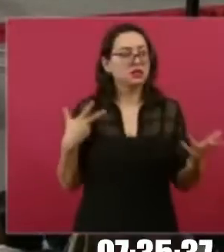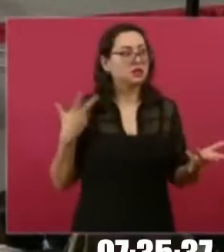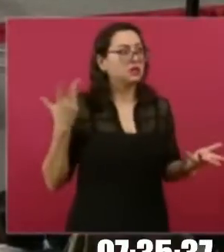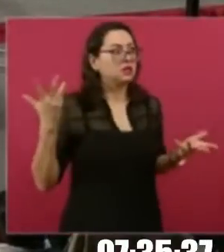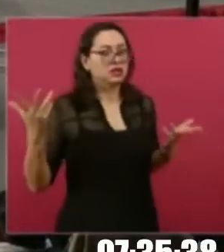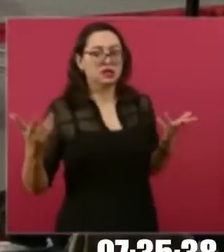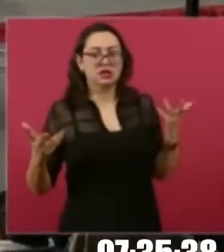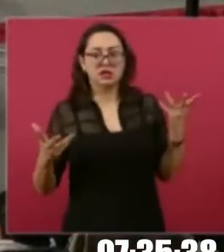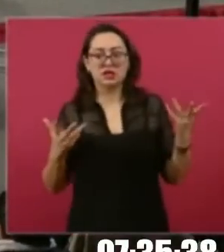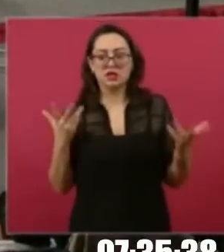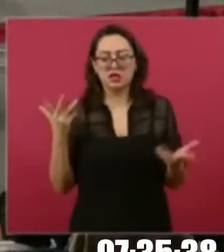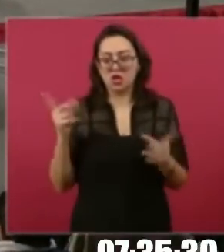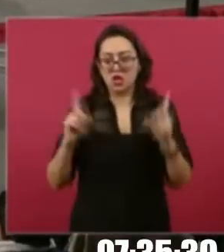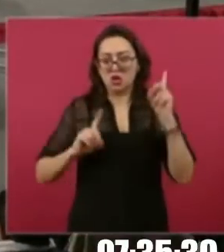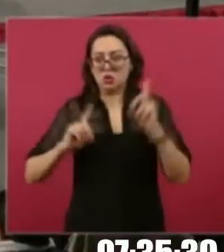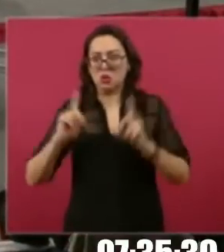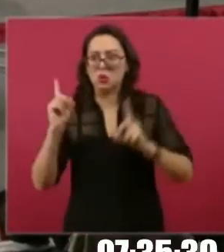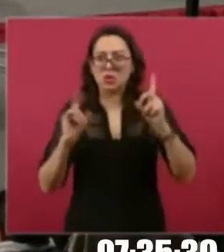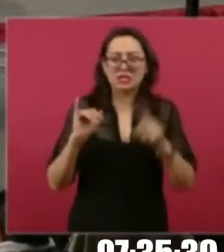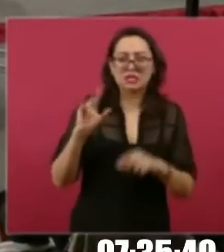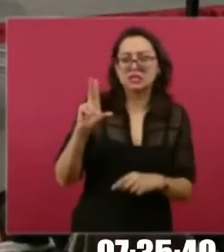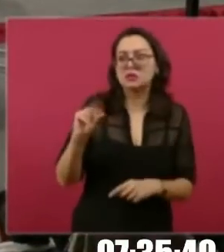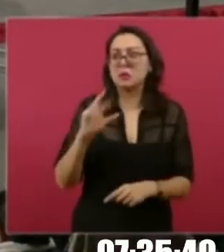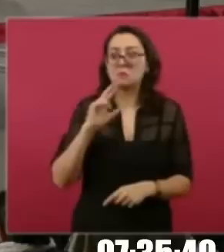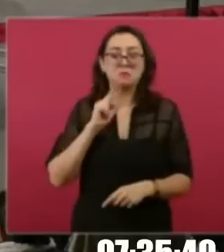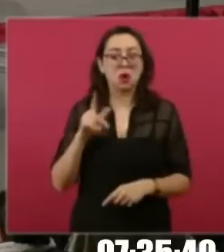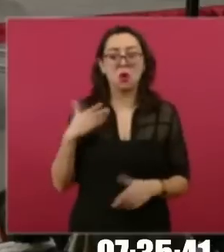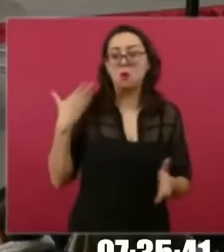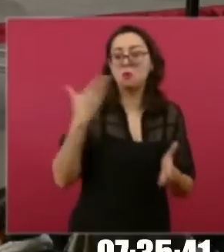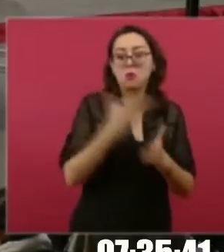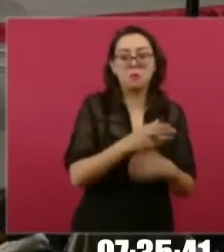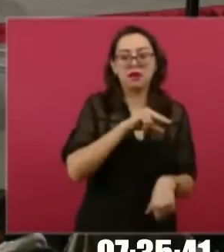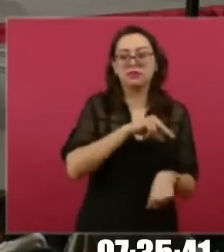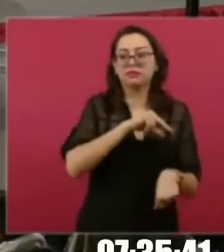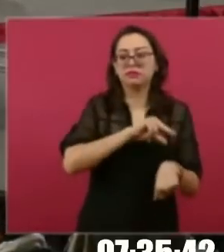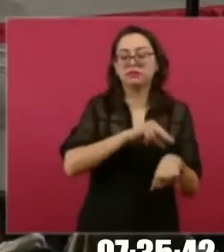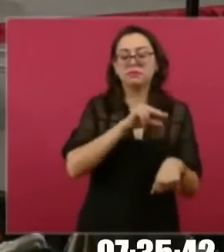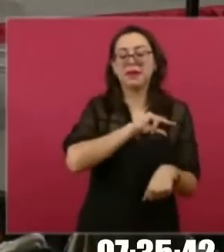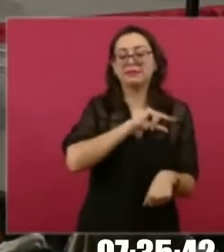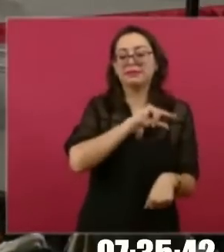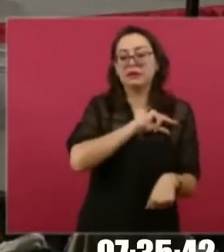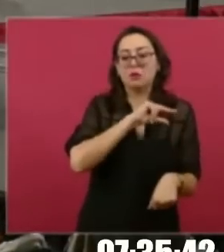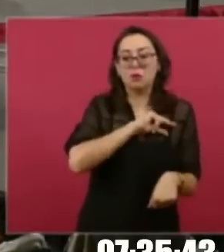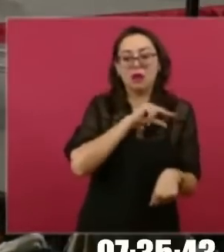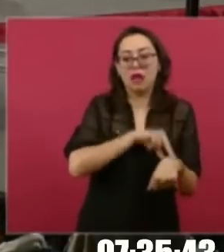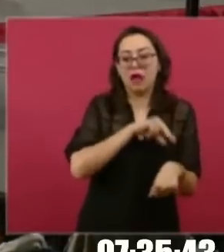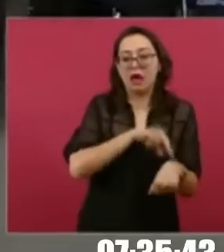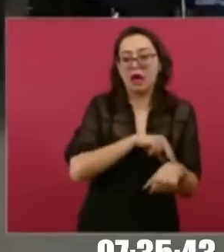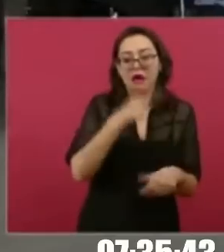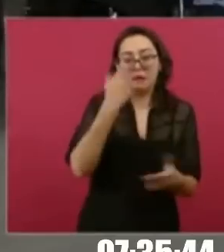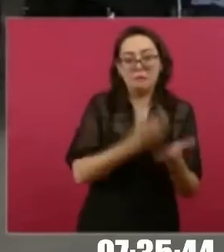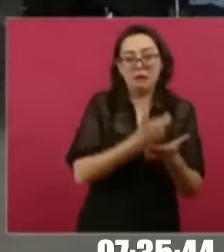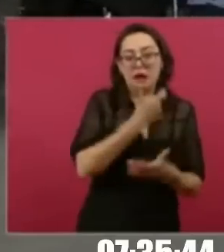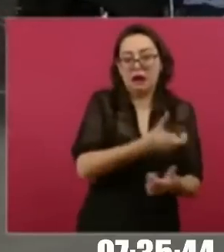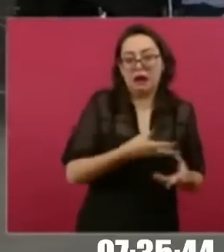vayan al libera privado a pagar lo que la gente no tiene muchas gracias y buenos días